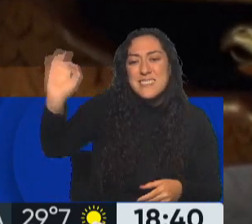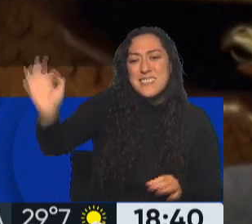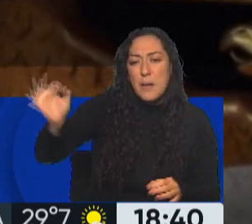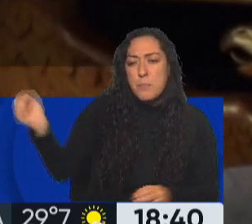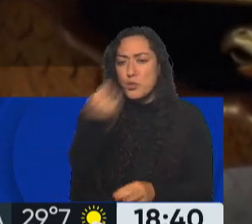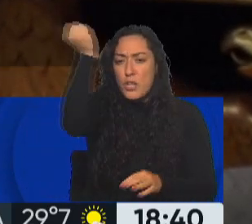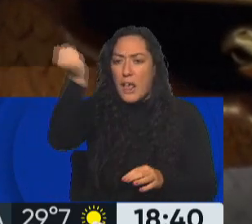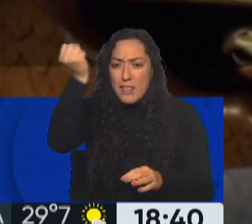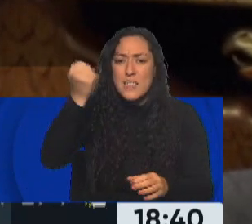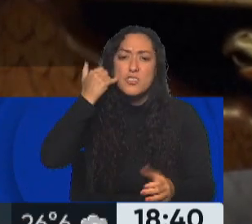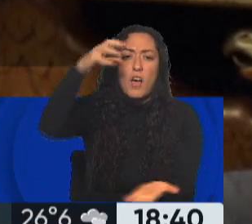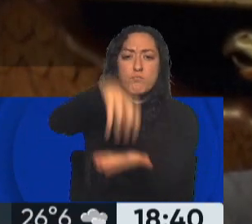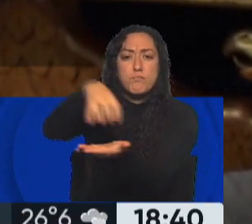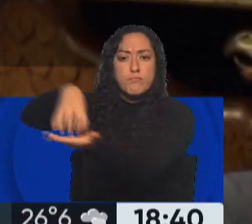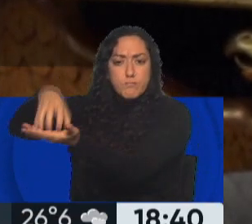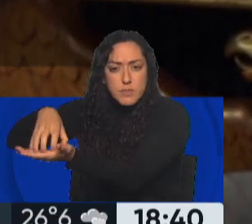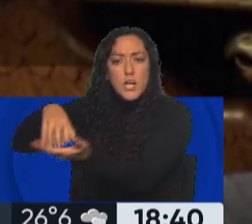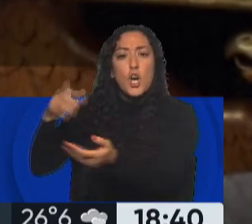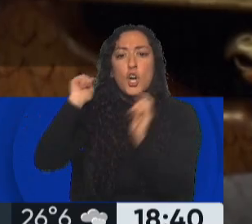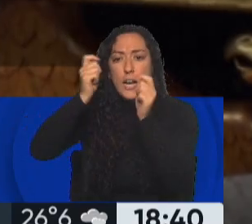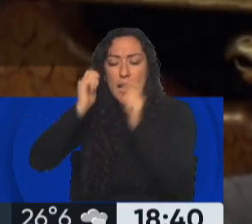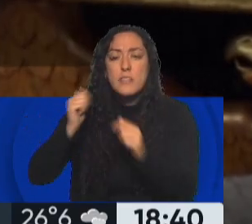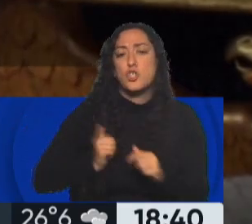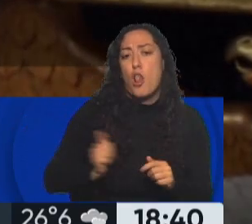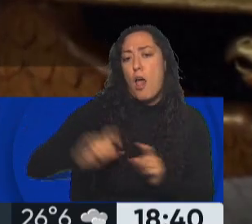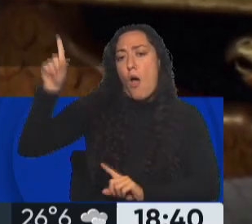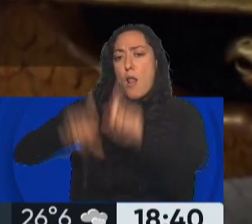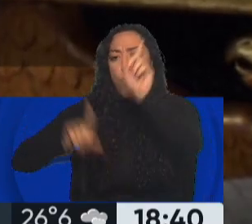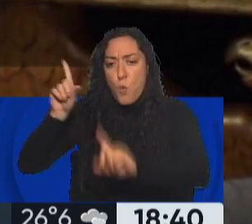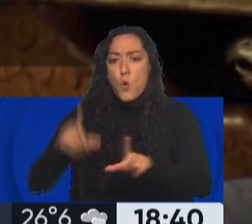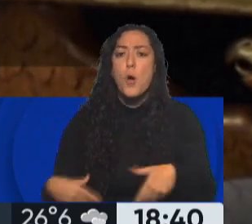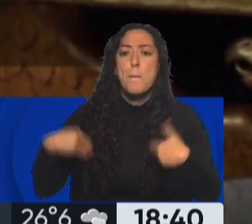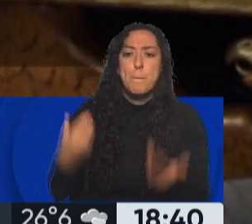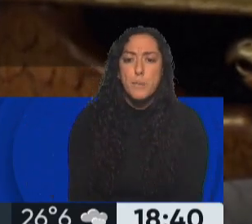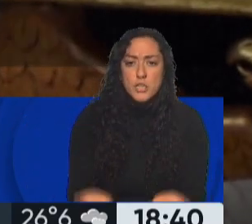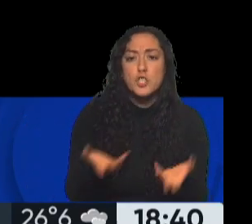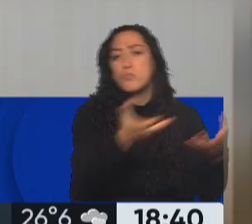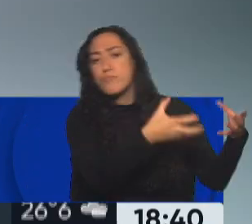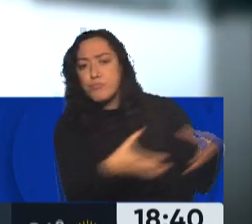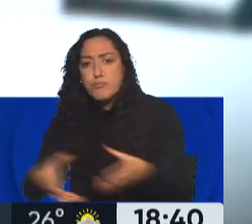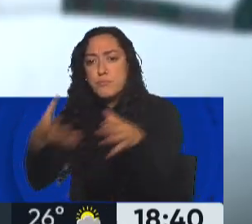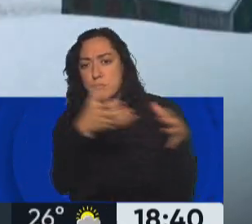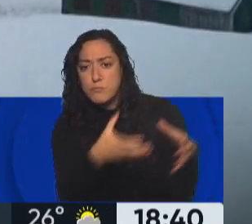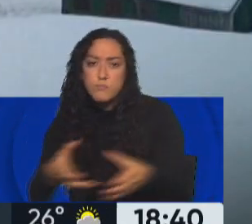Greenland already, and we have quite a few soldiers, and maybe you'll see more and more soldiers go there.